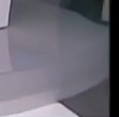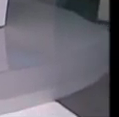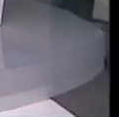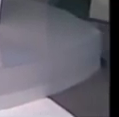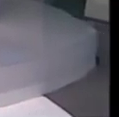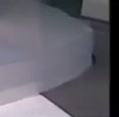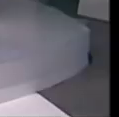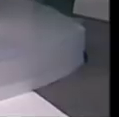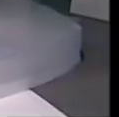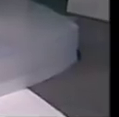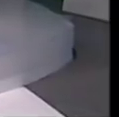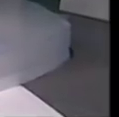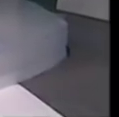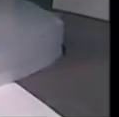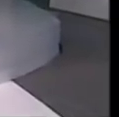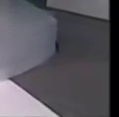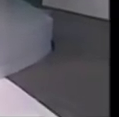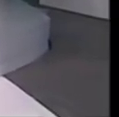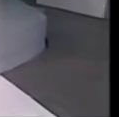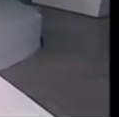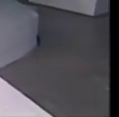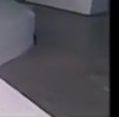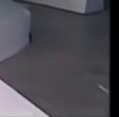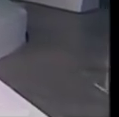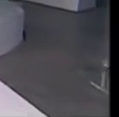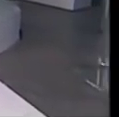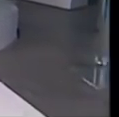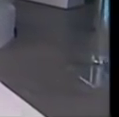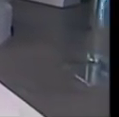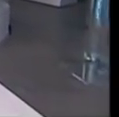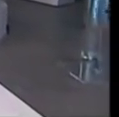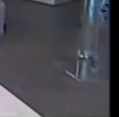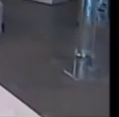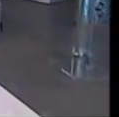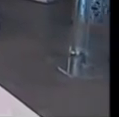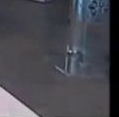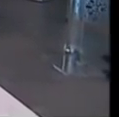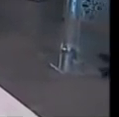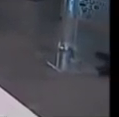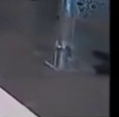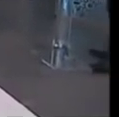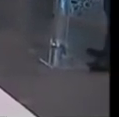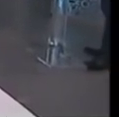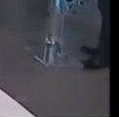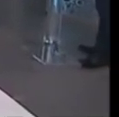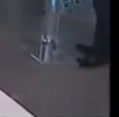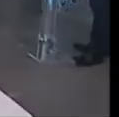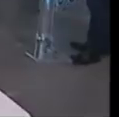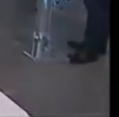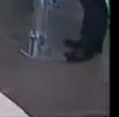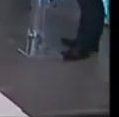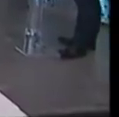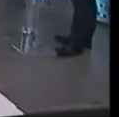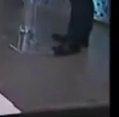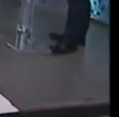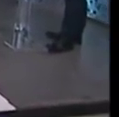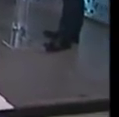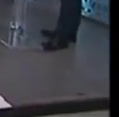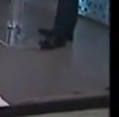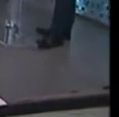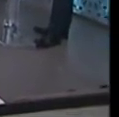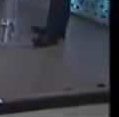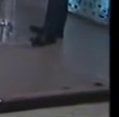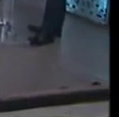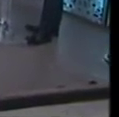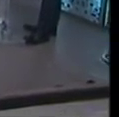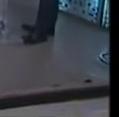que lo de conceptos como la educación y, por cierto, la igualdad, qué bien que le chirría a usted, le resulten extraños